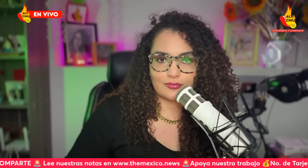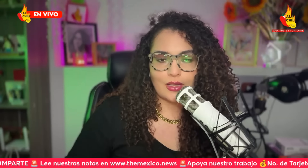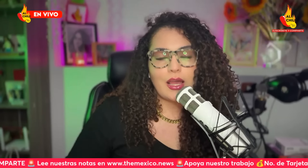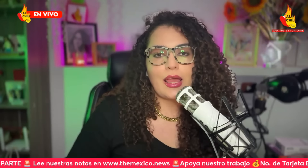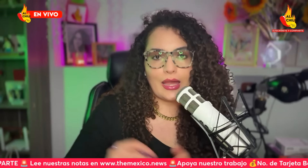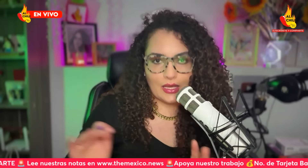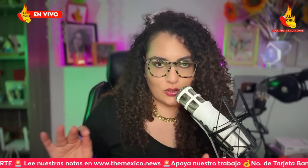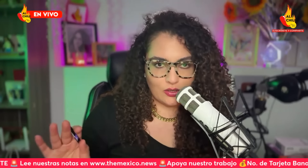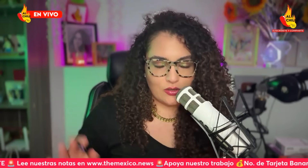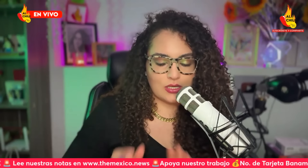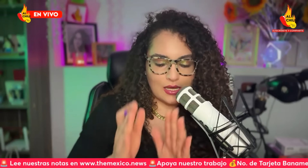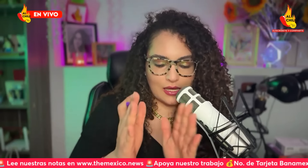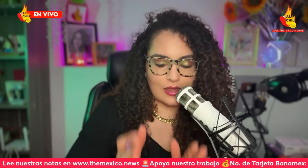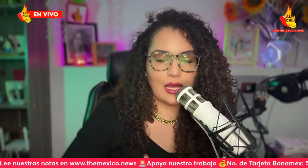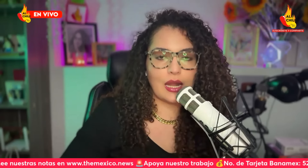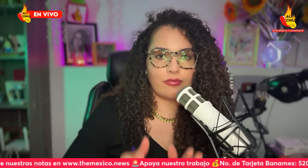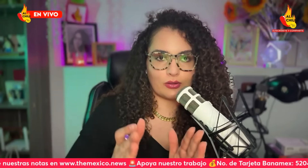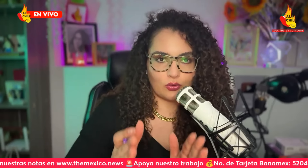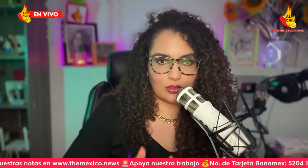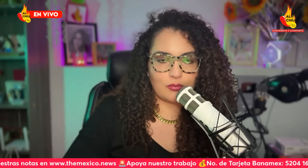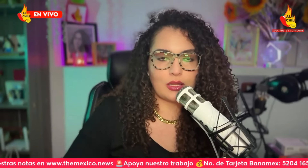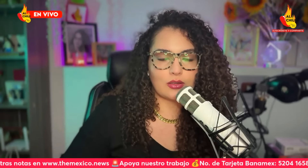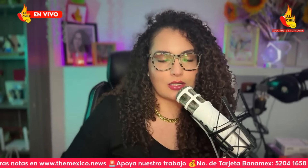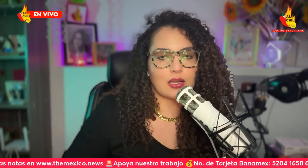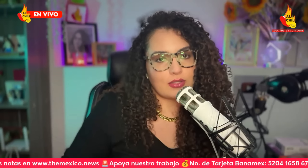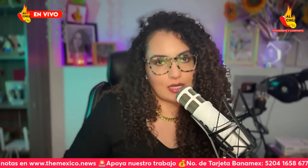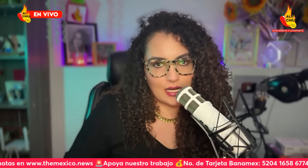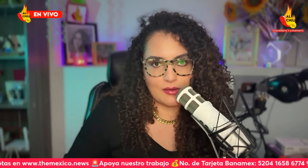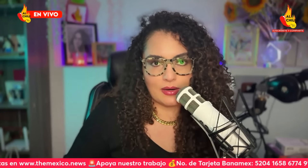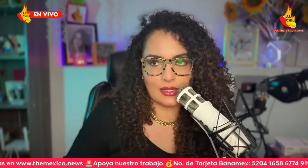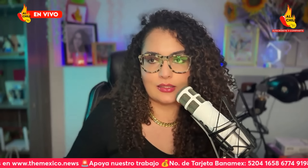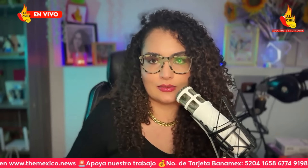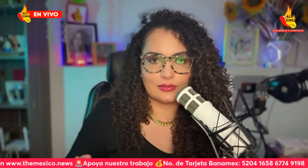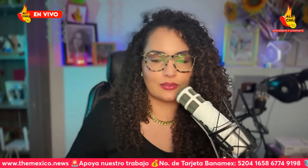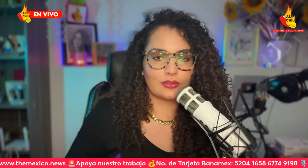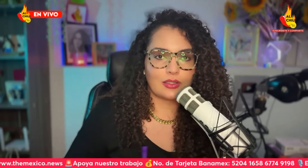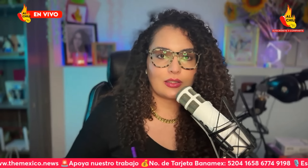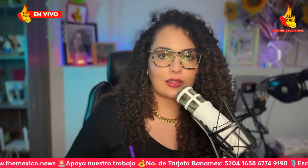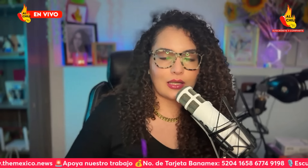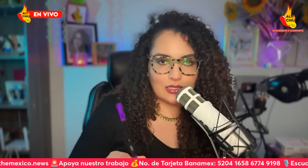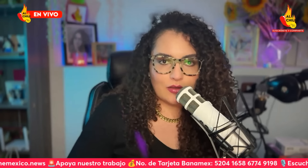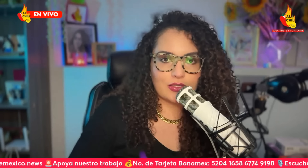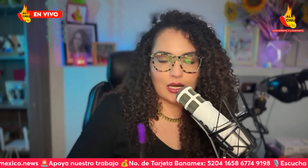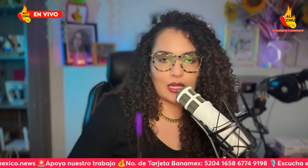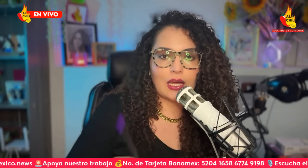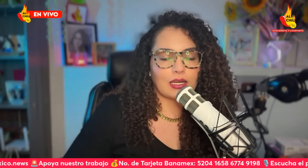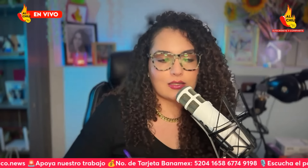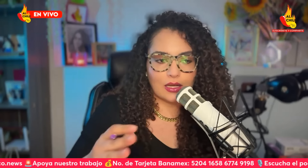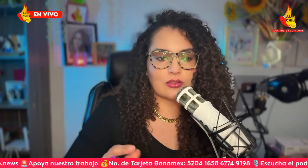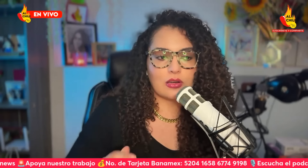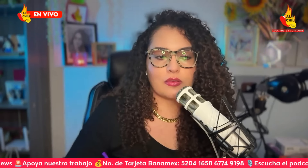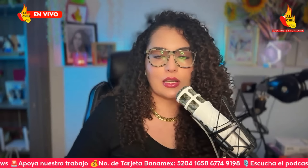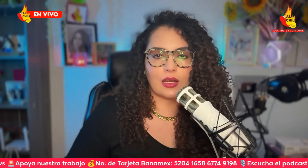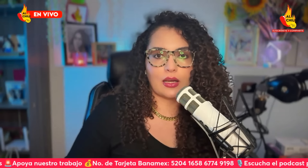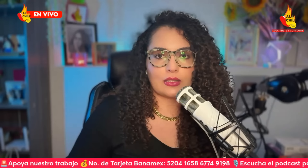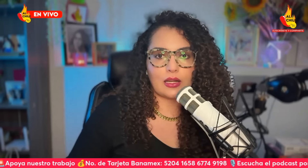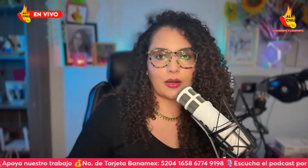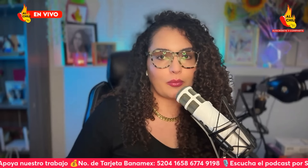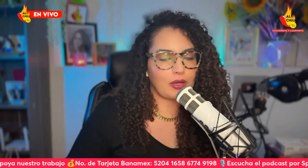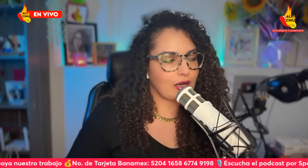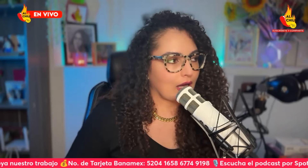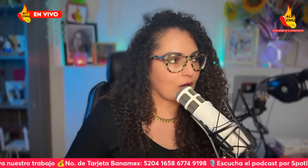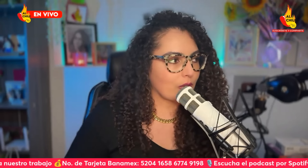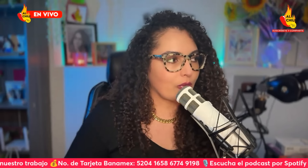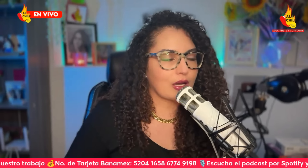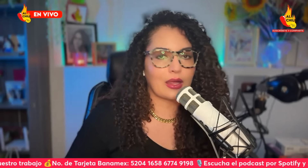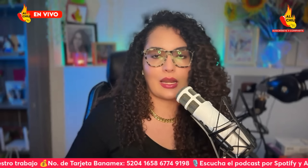pasado eso sin quintar el factor del medio que es la fiscalía verdad no que es la fiscalía en este caso la fiscalía general de la